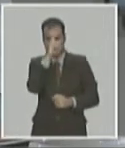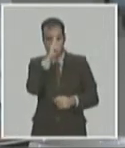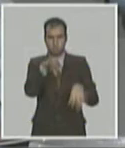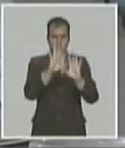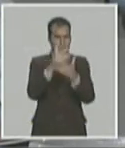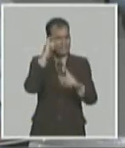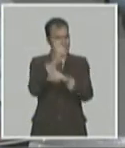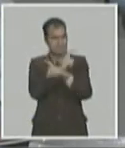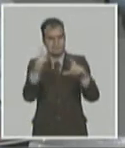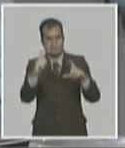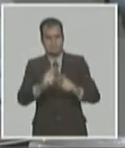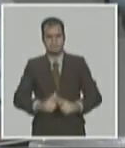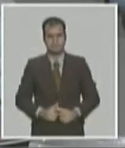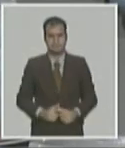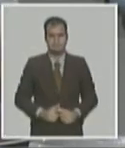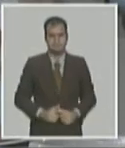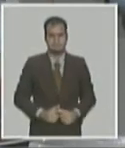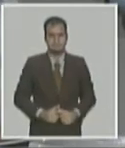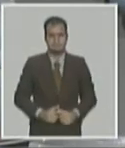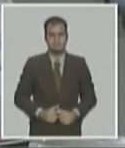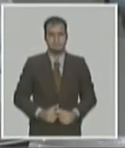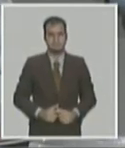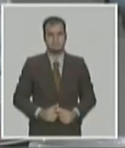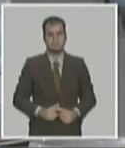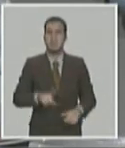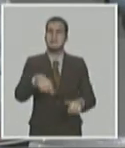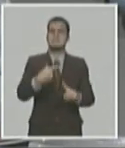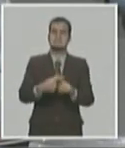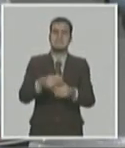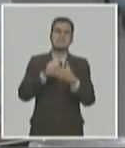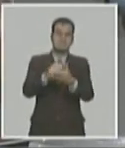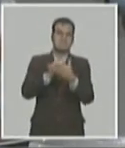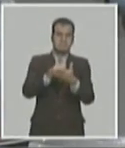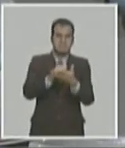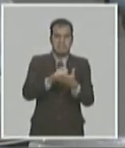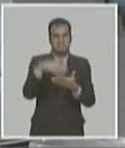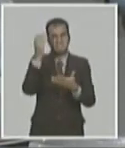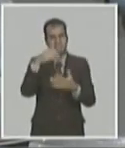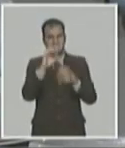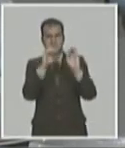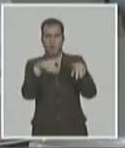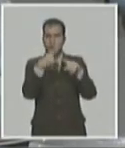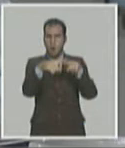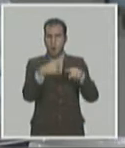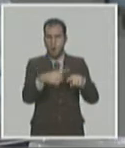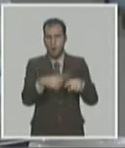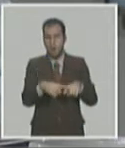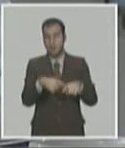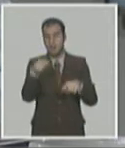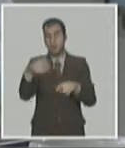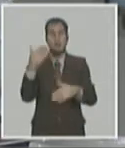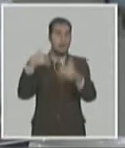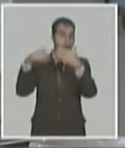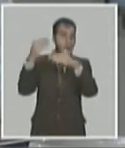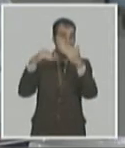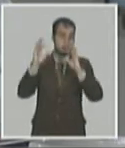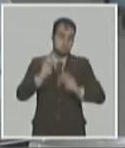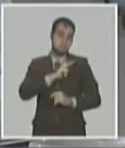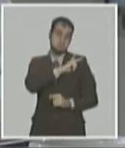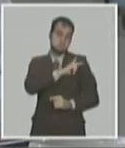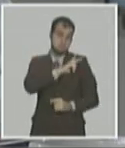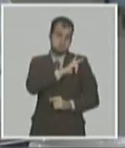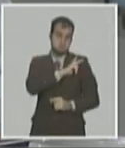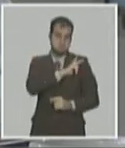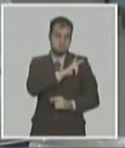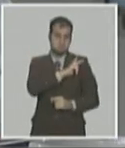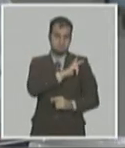ciencia y los servicios comunales, que eran las funciones que desempeñaba ese funcionario a nivel